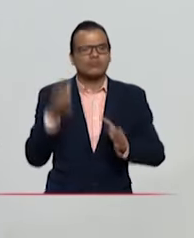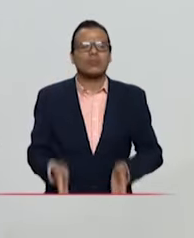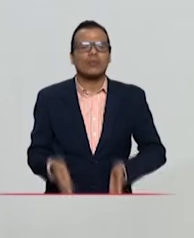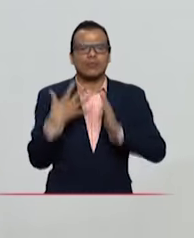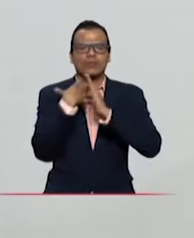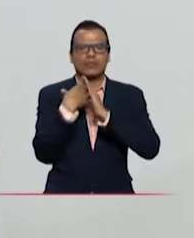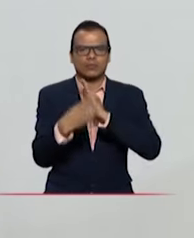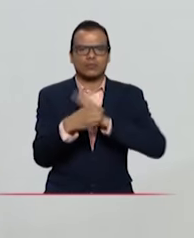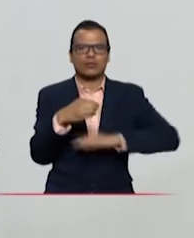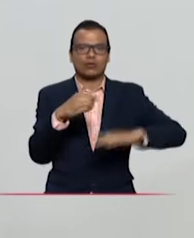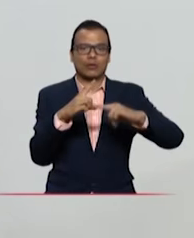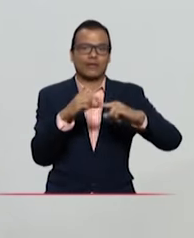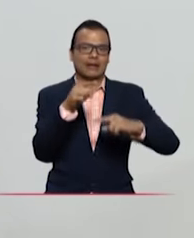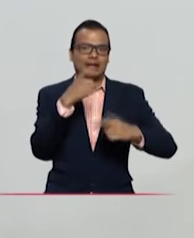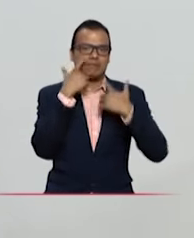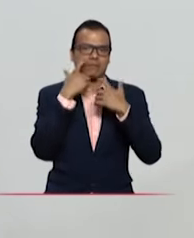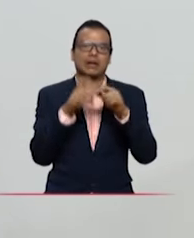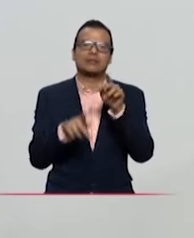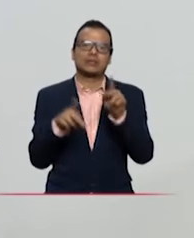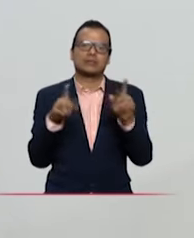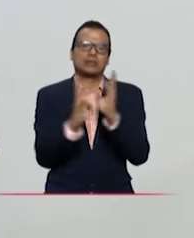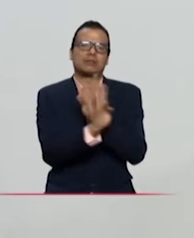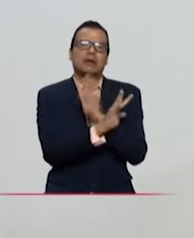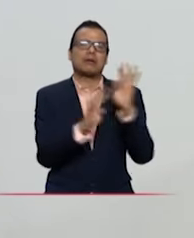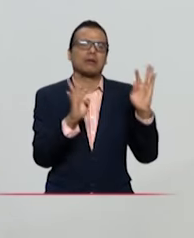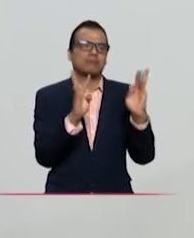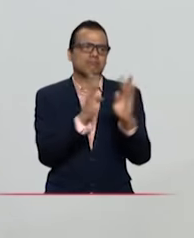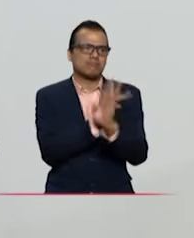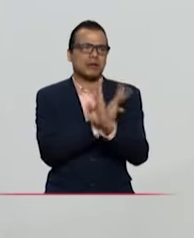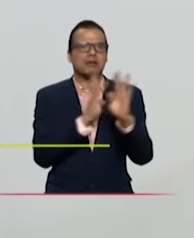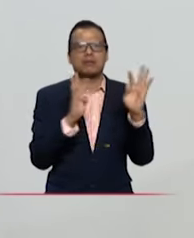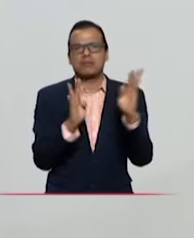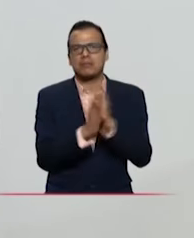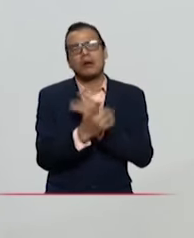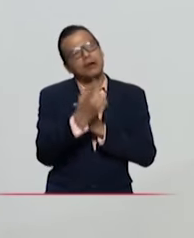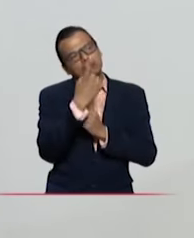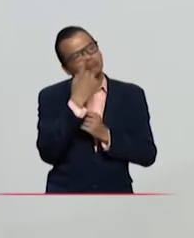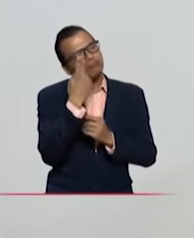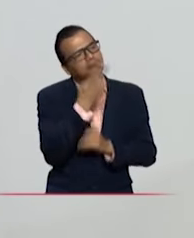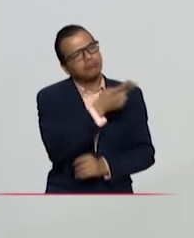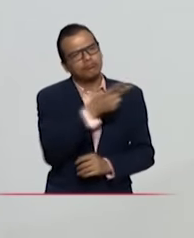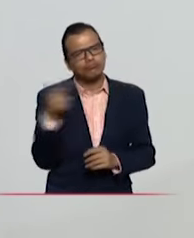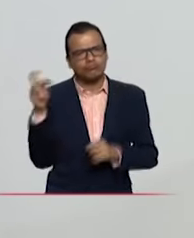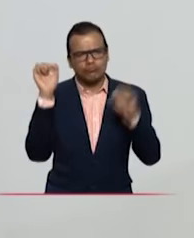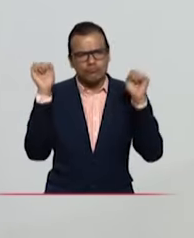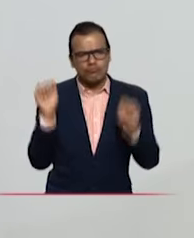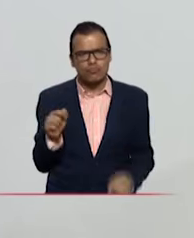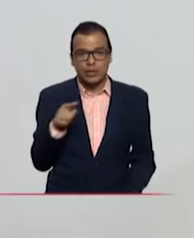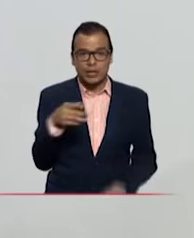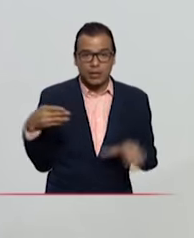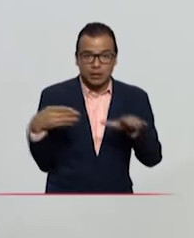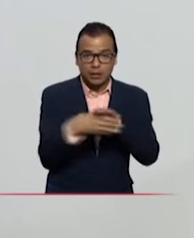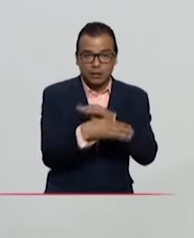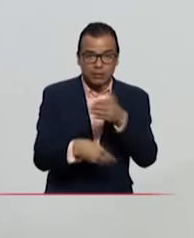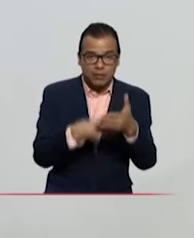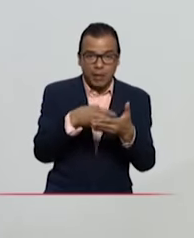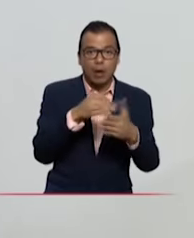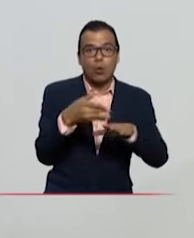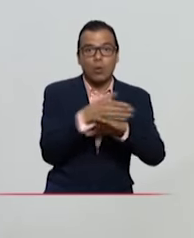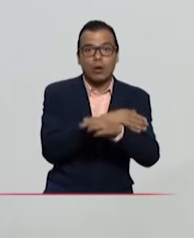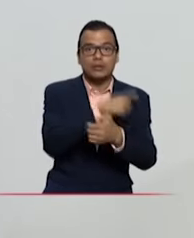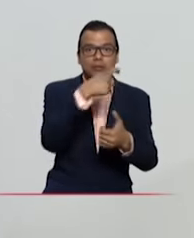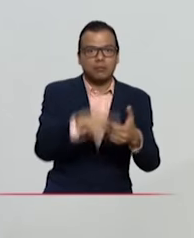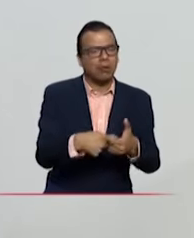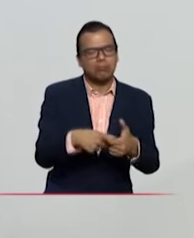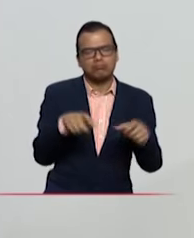gente, va a ser el espacio donde de manera gratuita van a estar más de 600 negocios verdes de todo el país. Eso es un hecho histórico, como lo mencionaban